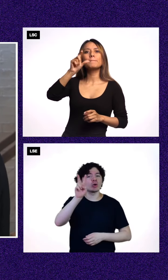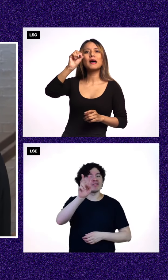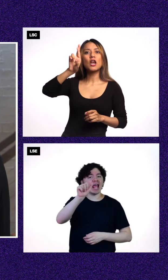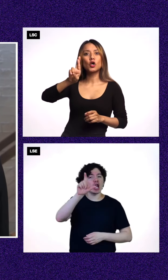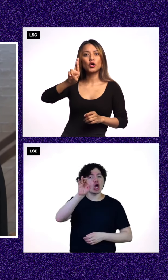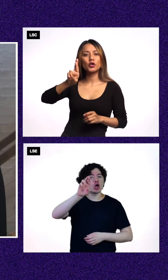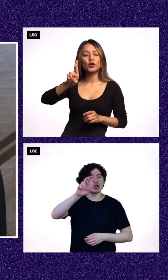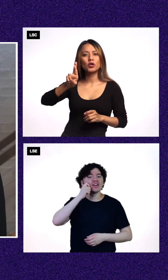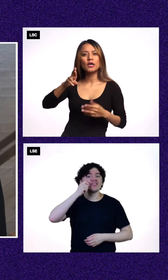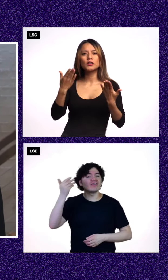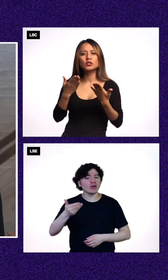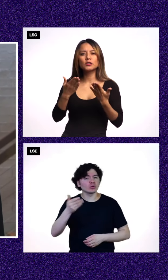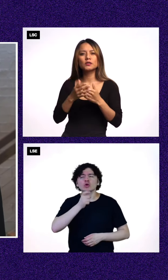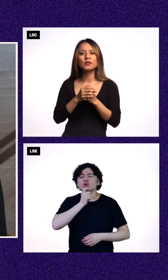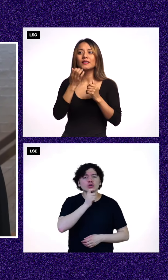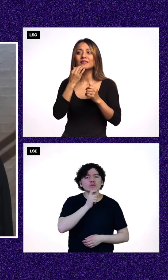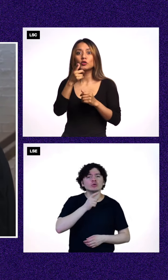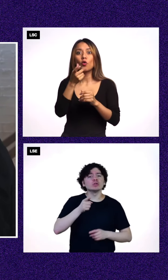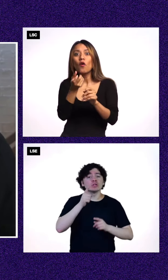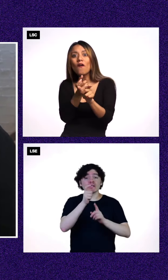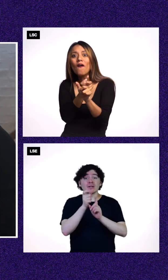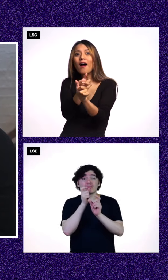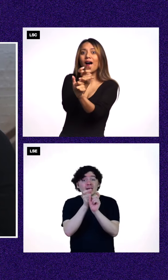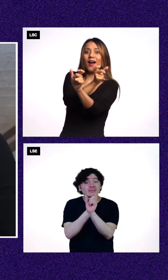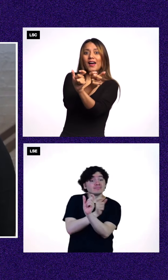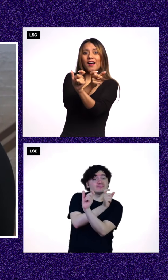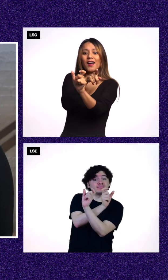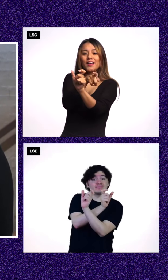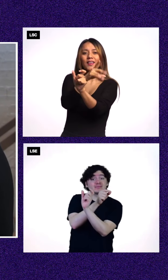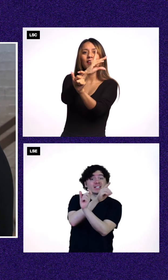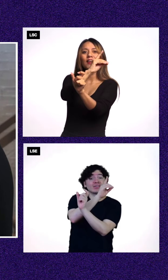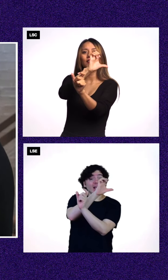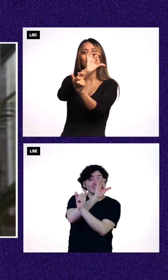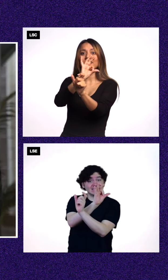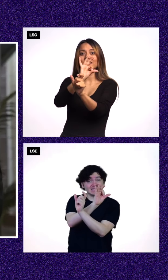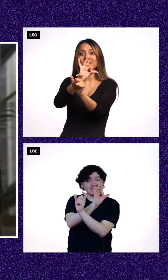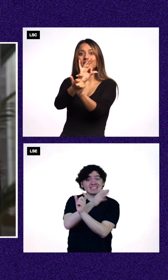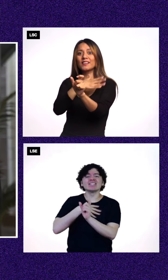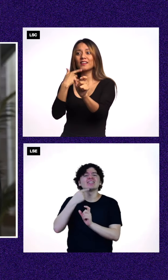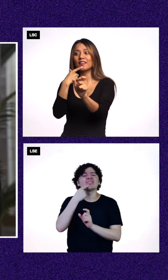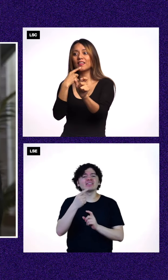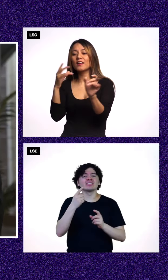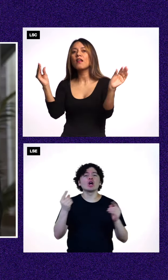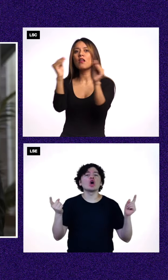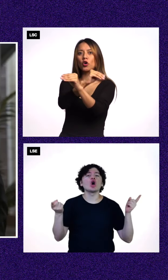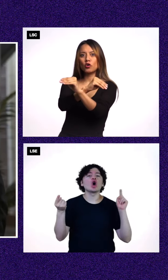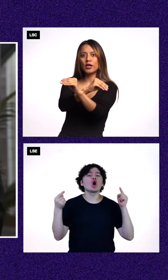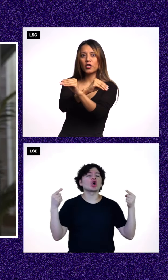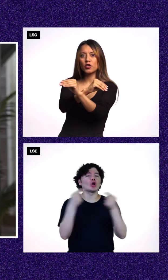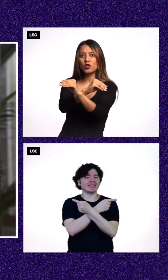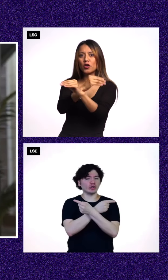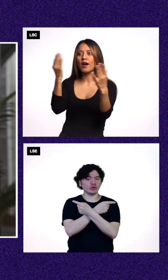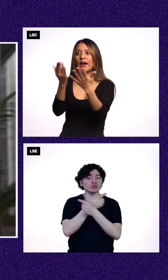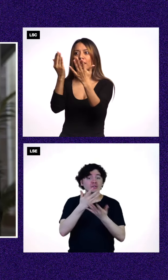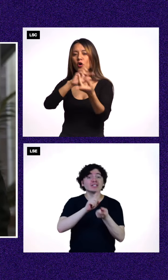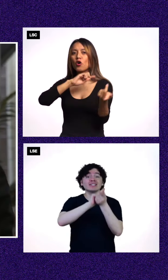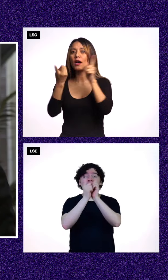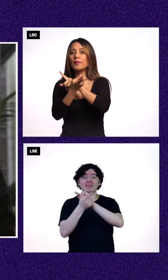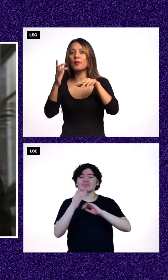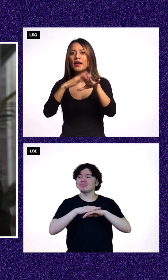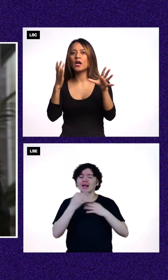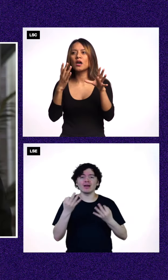letras des ante cualquiera de estas palabras, des es literalmente lo contrario. Desánimo. Ánimo se convierte en